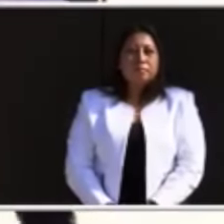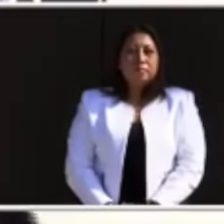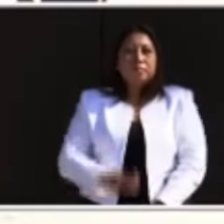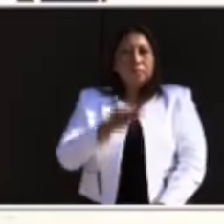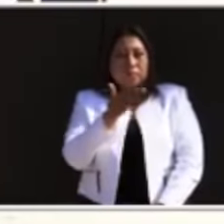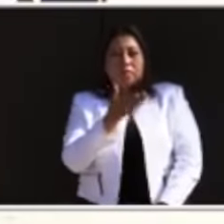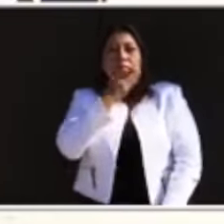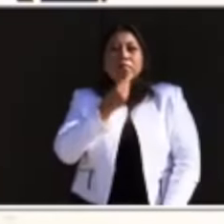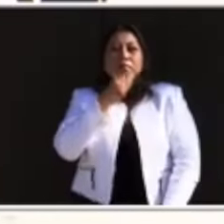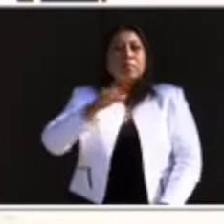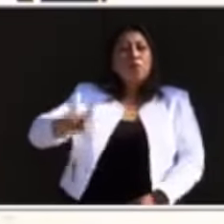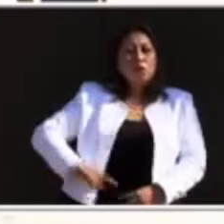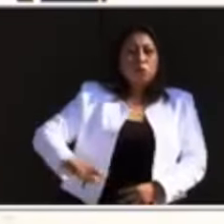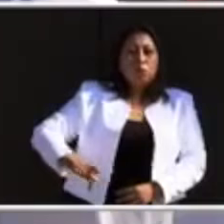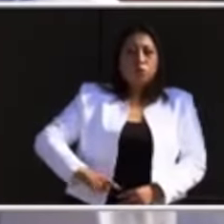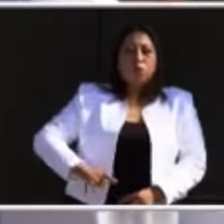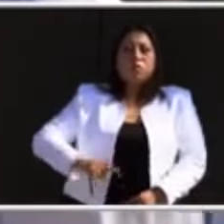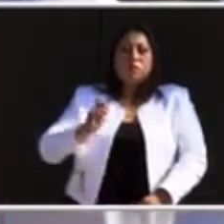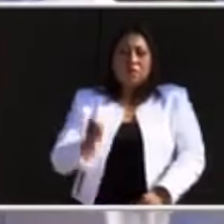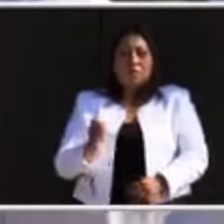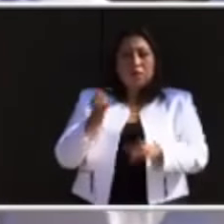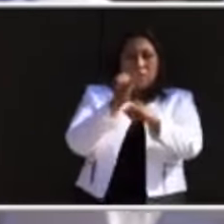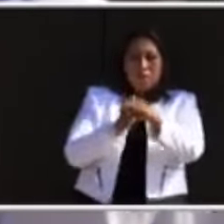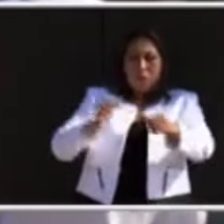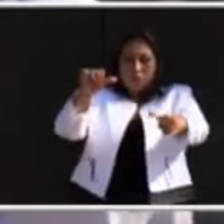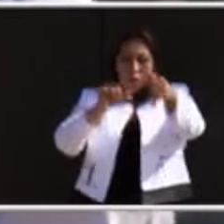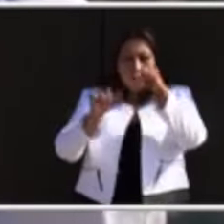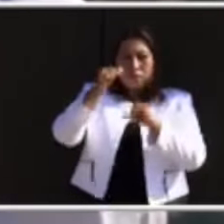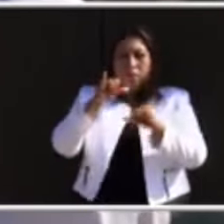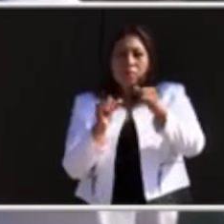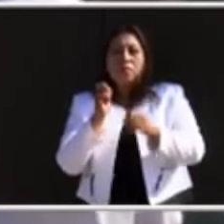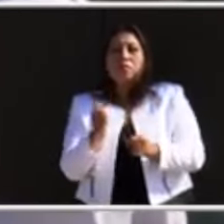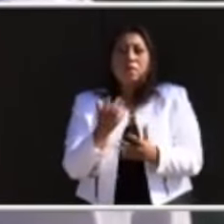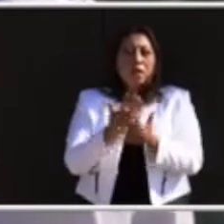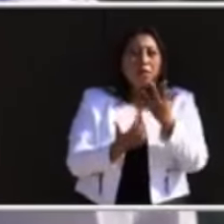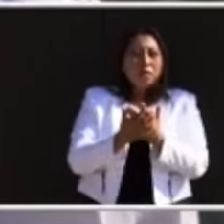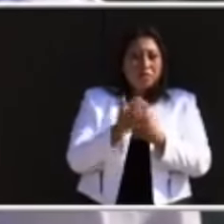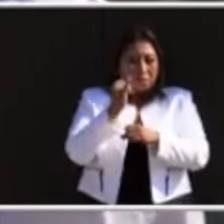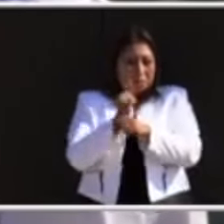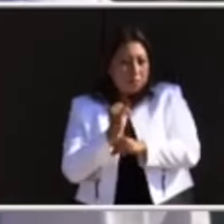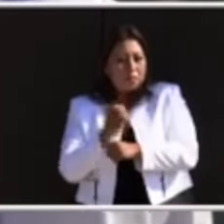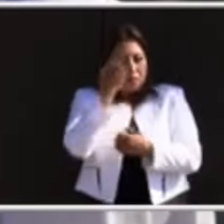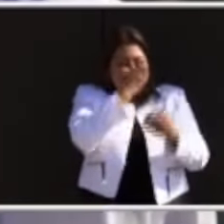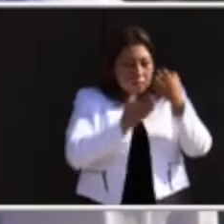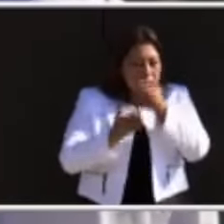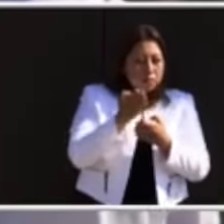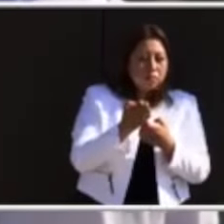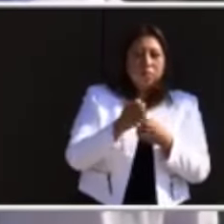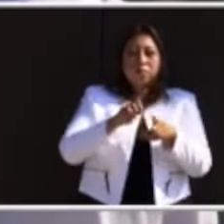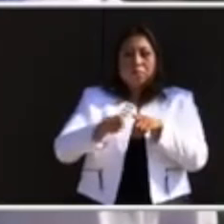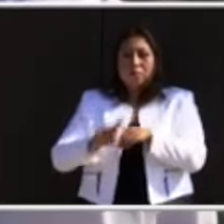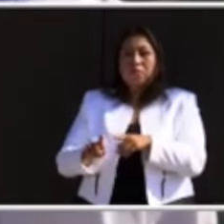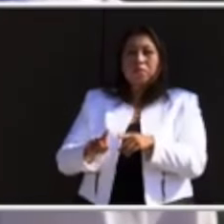Julen es licenciado en Ciencias Administrativas. Fue regidor del Ayuntamiento de Veracruz,